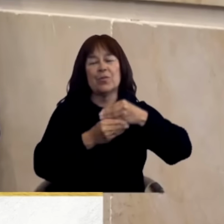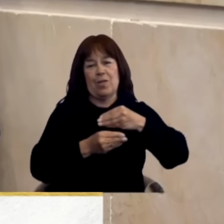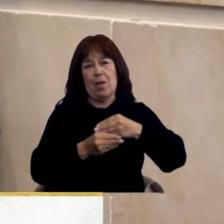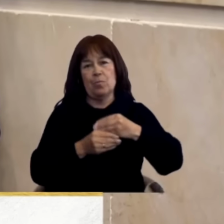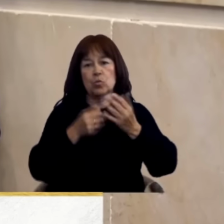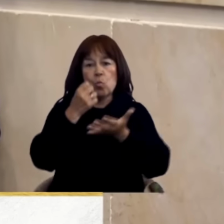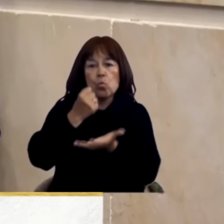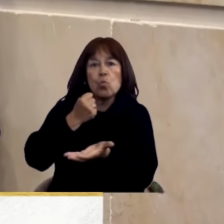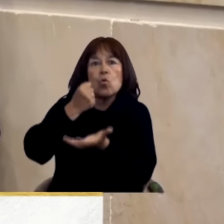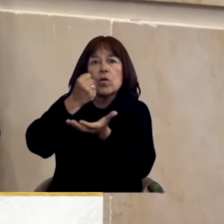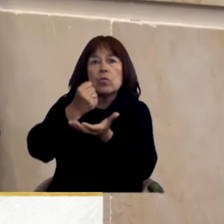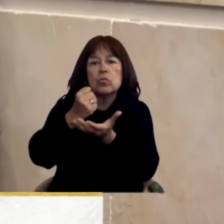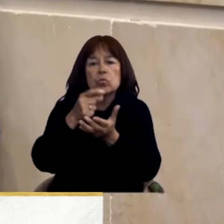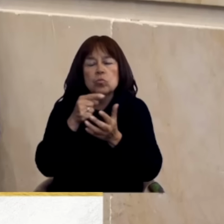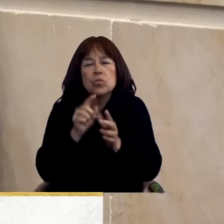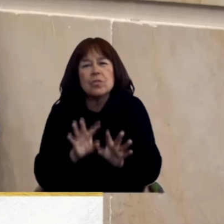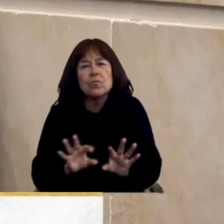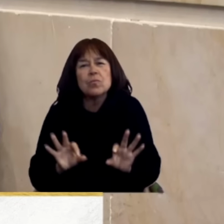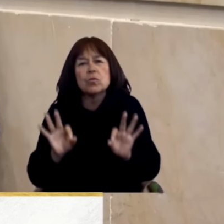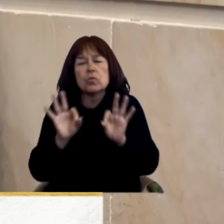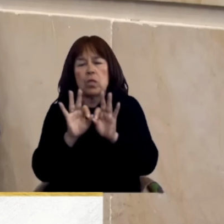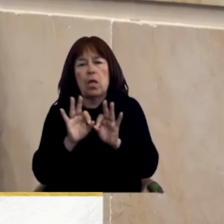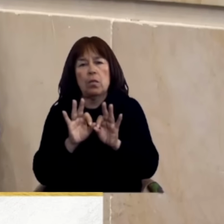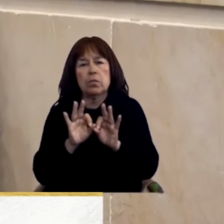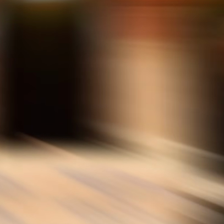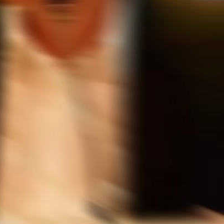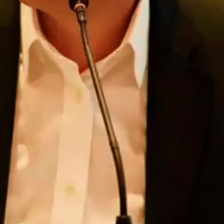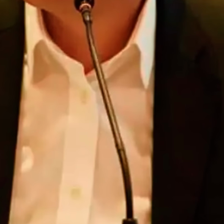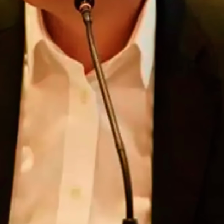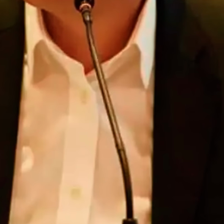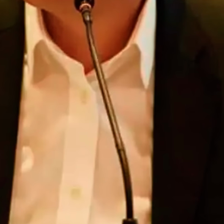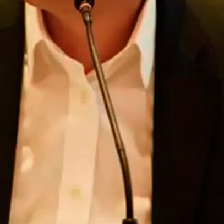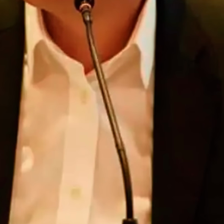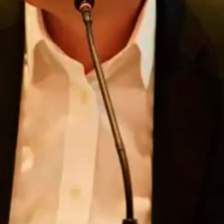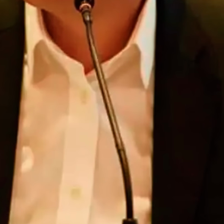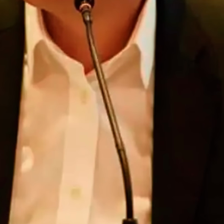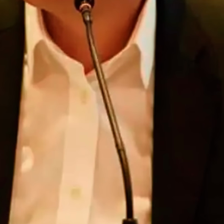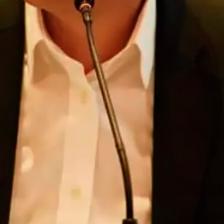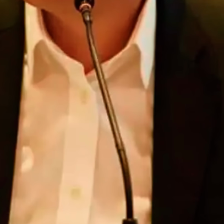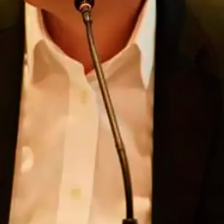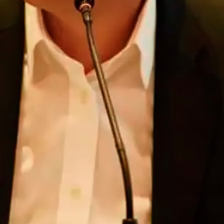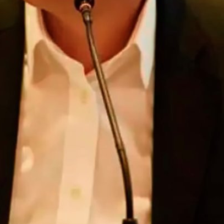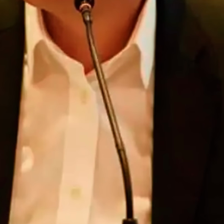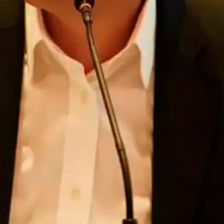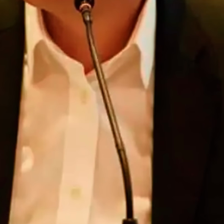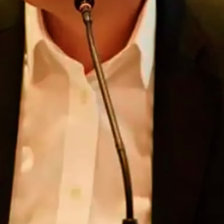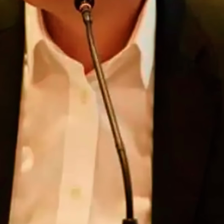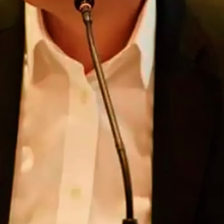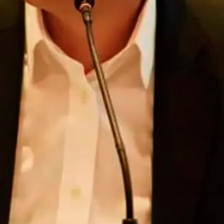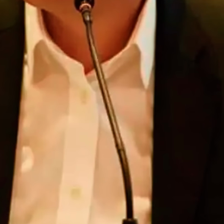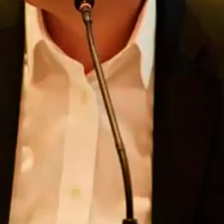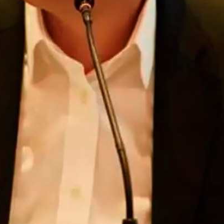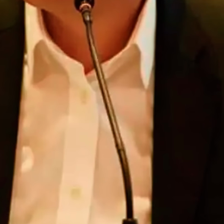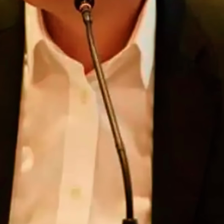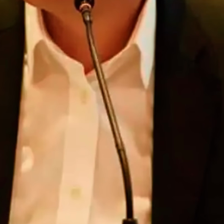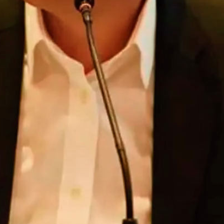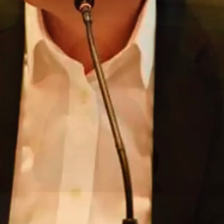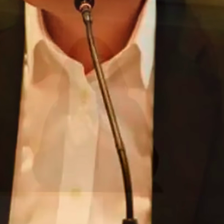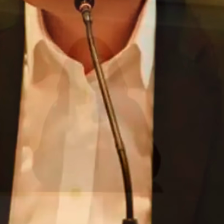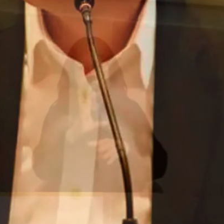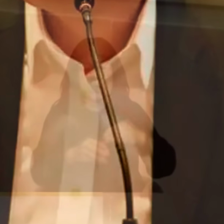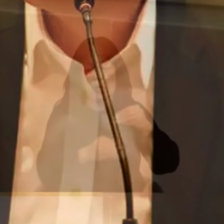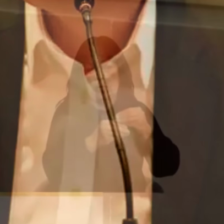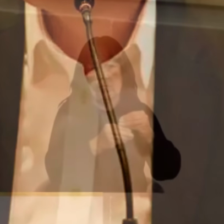Tensión en el debate de control político por el tema de los pasaportes. Durante el debate de control político sobre la crisis en la expedición